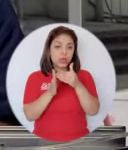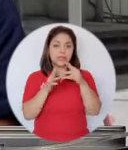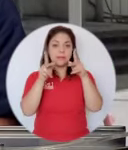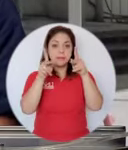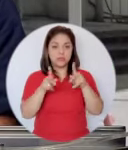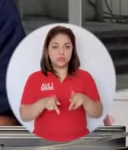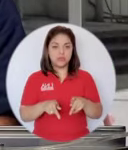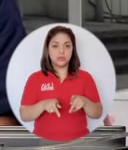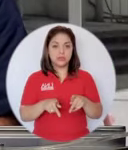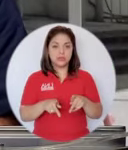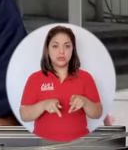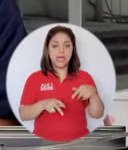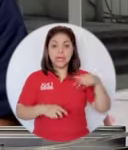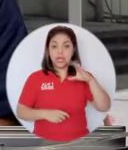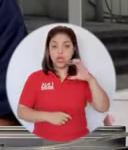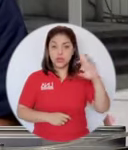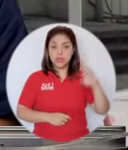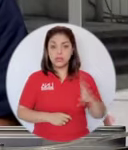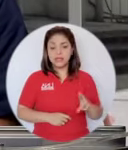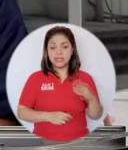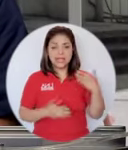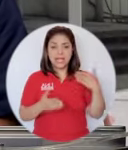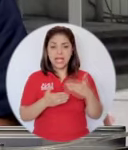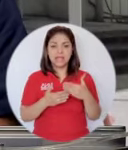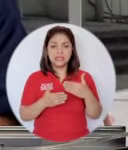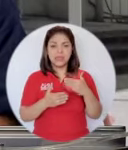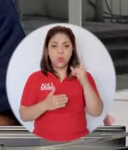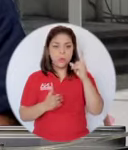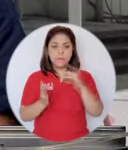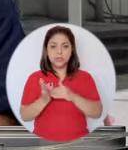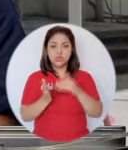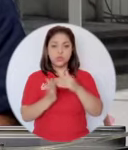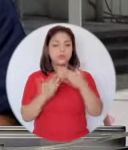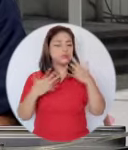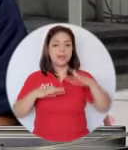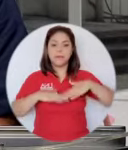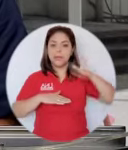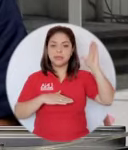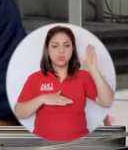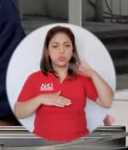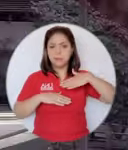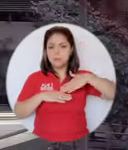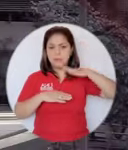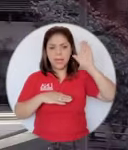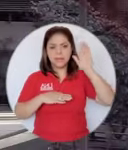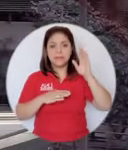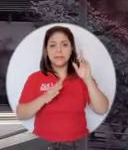casos documentados. Costa Rica ya estamos cercano al millón. Ya